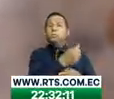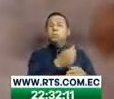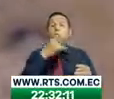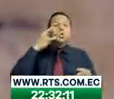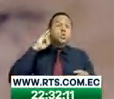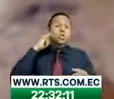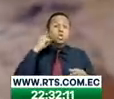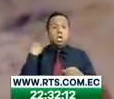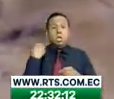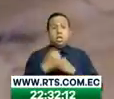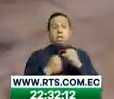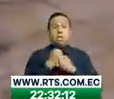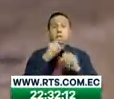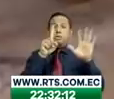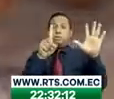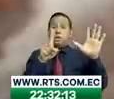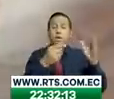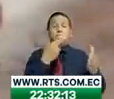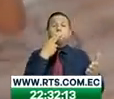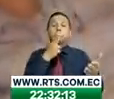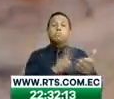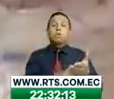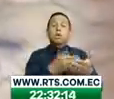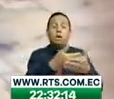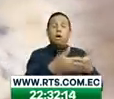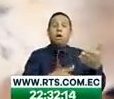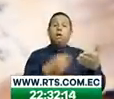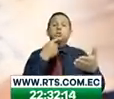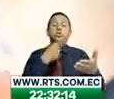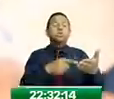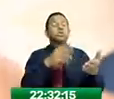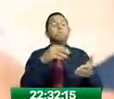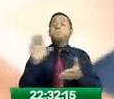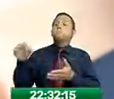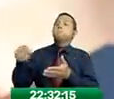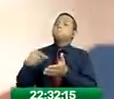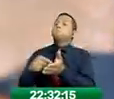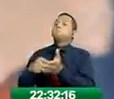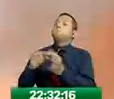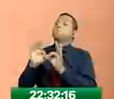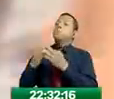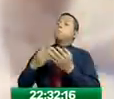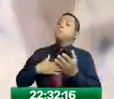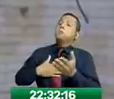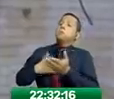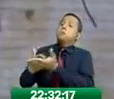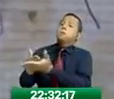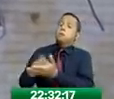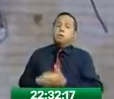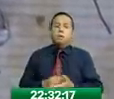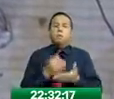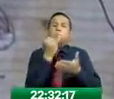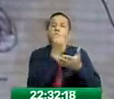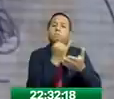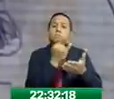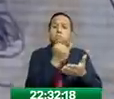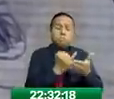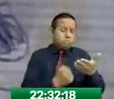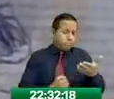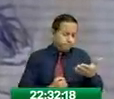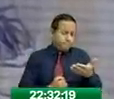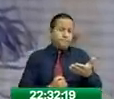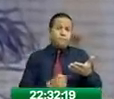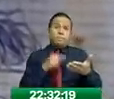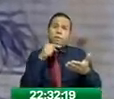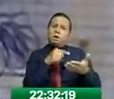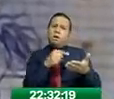le entregó este papel en el que aseguraba haber dibujado a todos los miembros de la familia. Sin embargo, hubo un